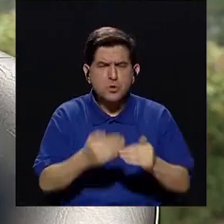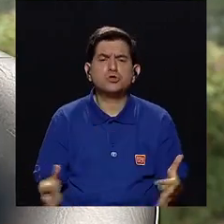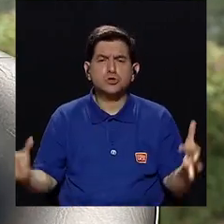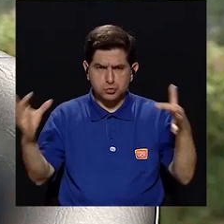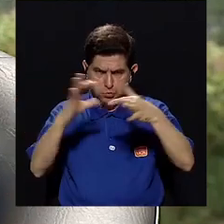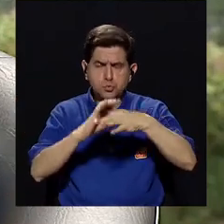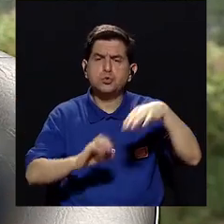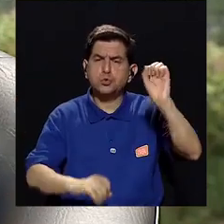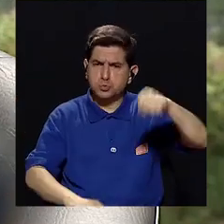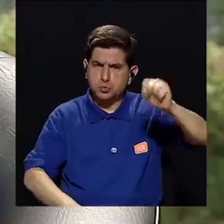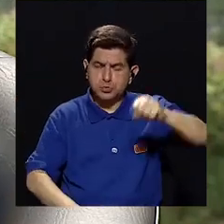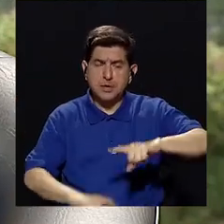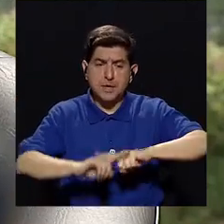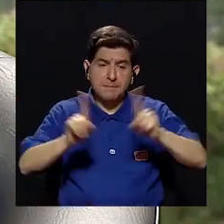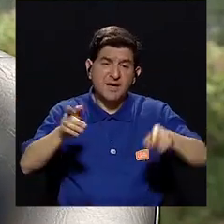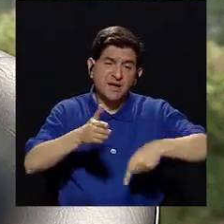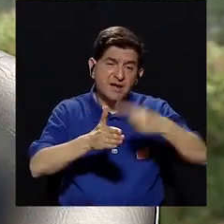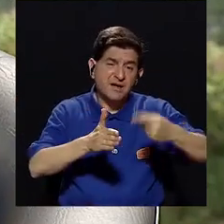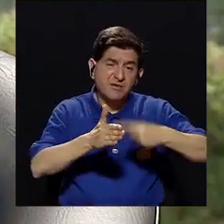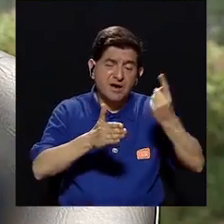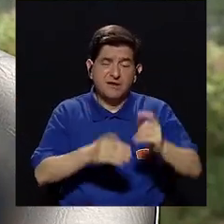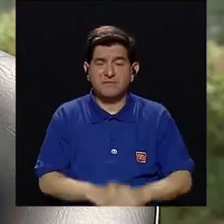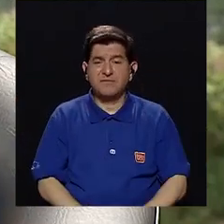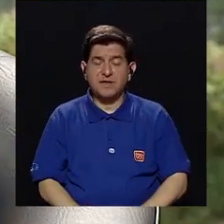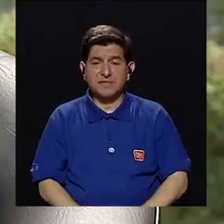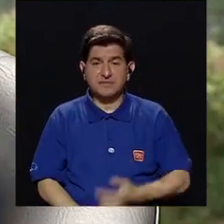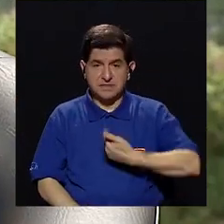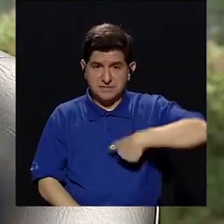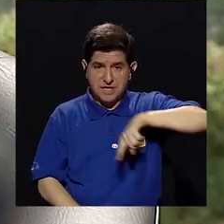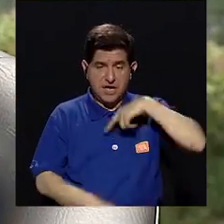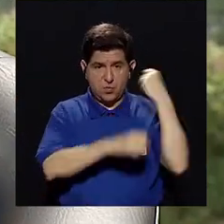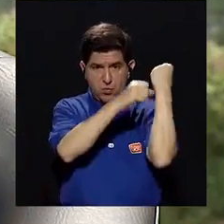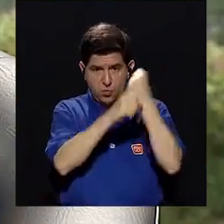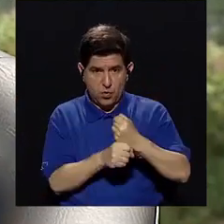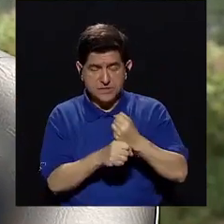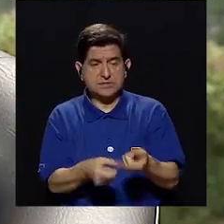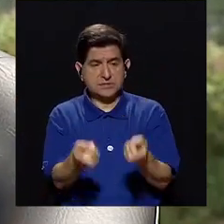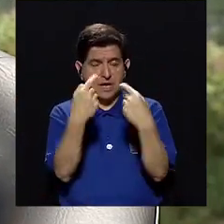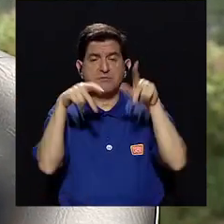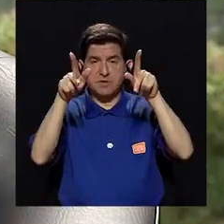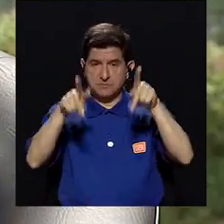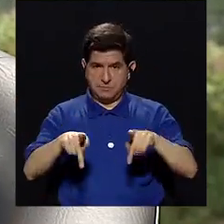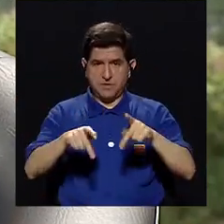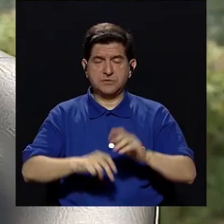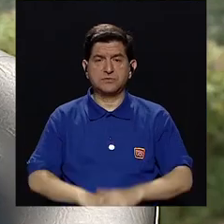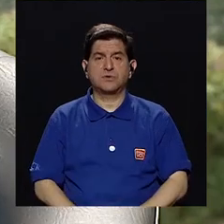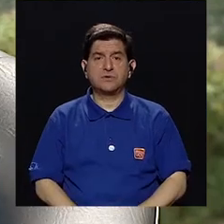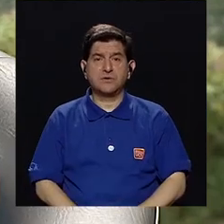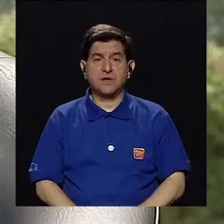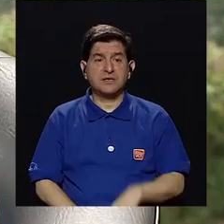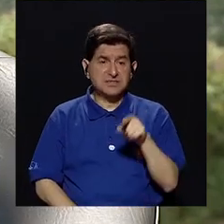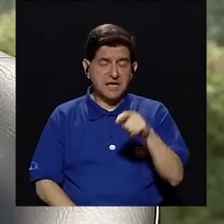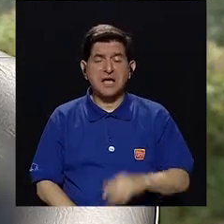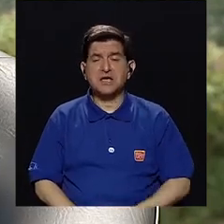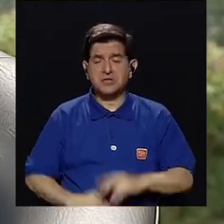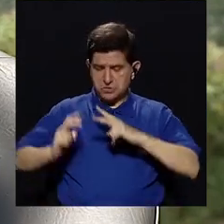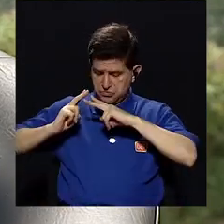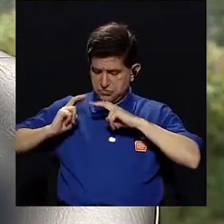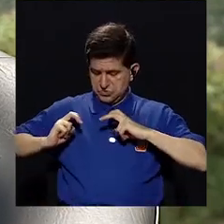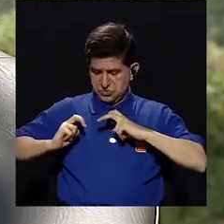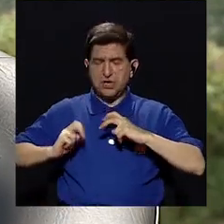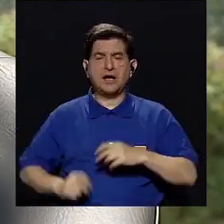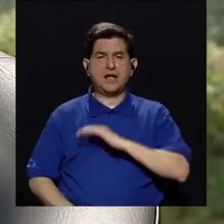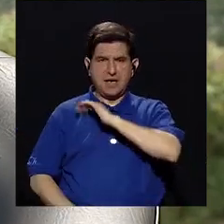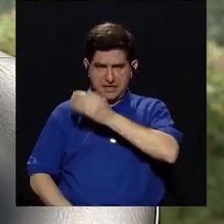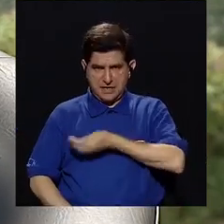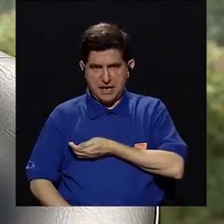muy articulados pero muchas veces a nuestra fundación acudían personas que les hacían la mamografía y